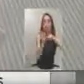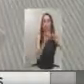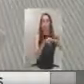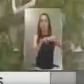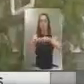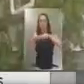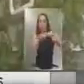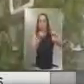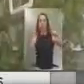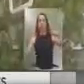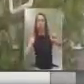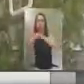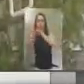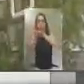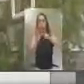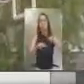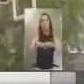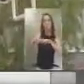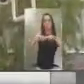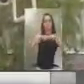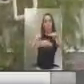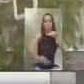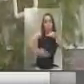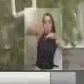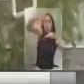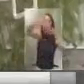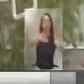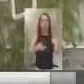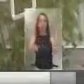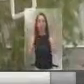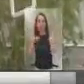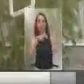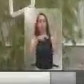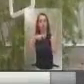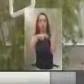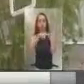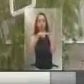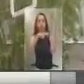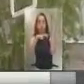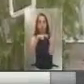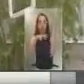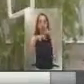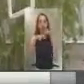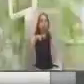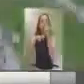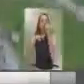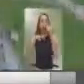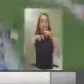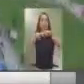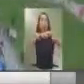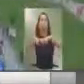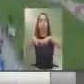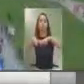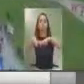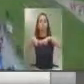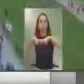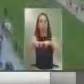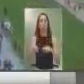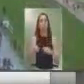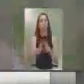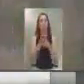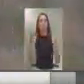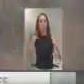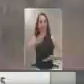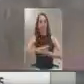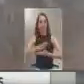voy volando y enfrento una pared, un árbol, un obstáculo, el dron se va a detener. Son los grandes